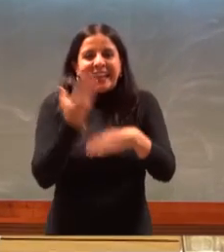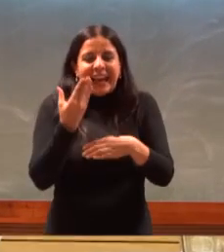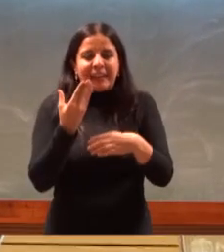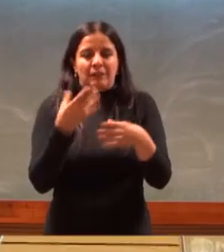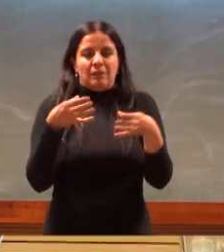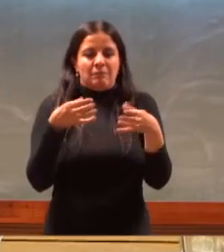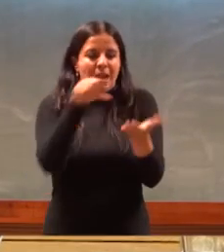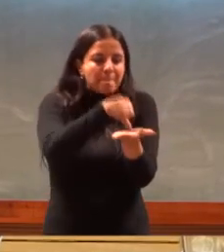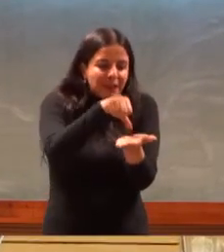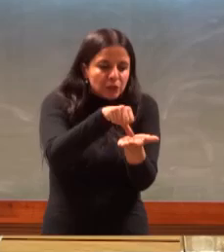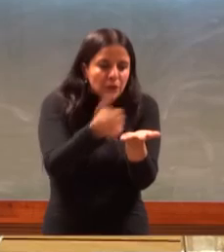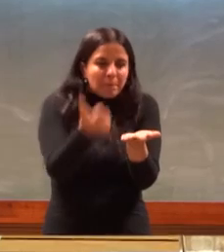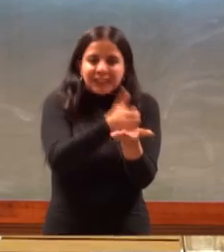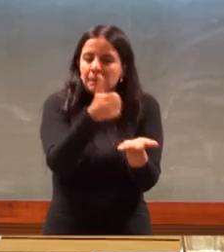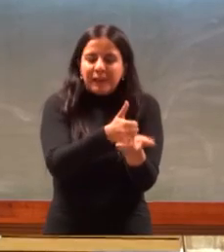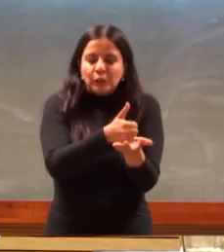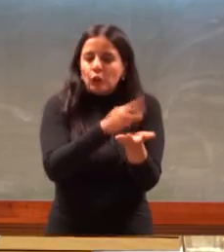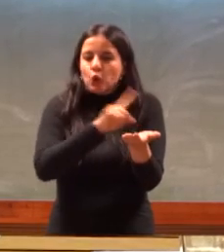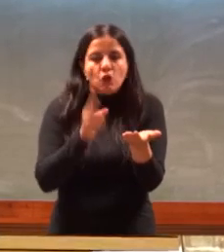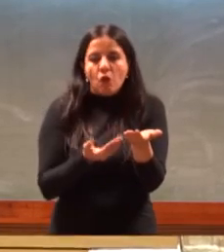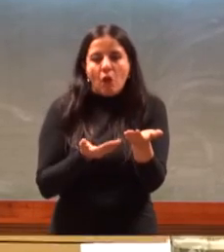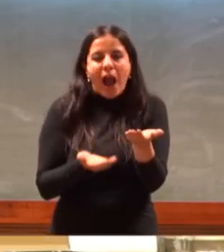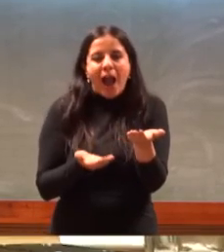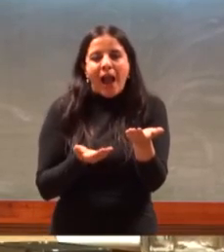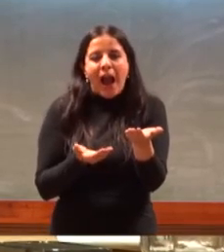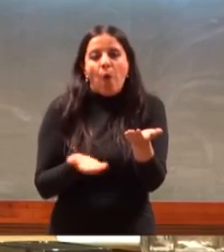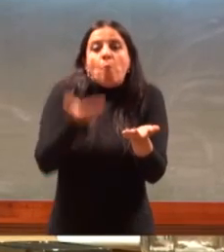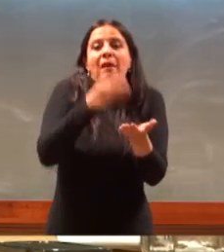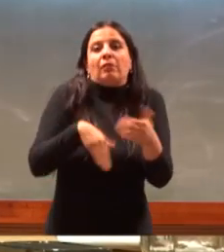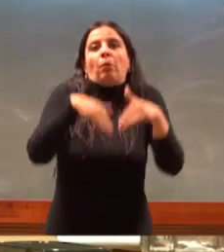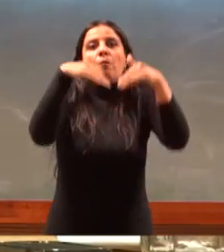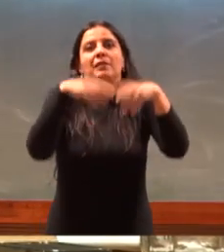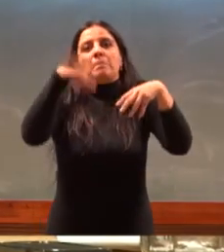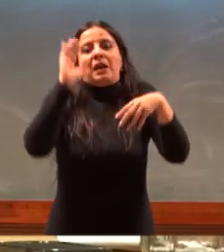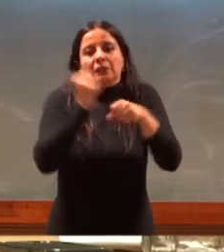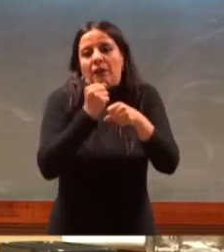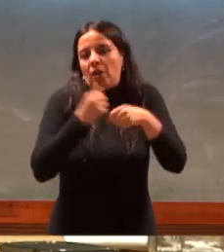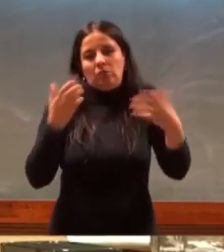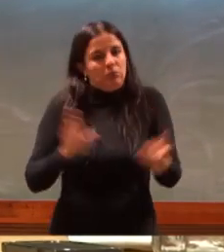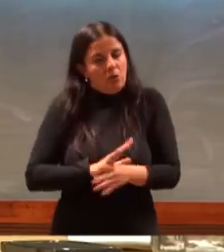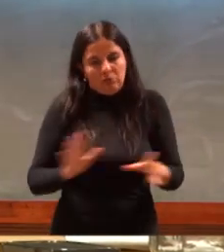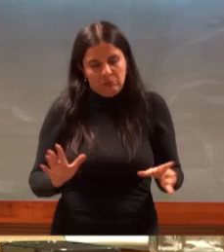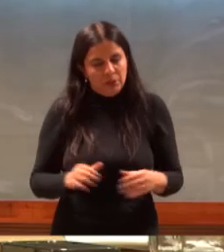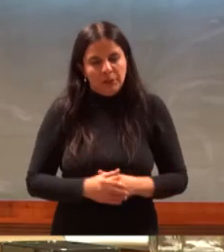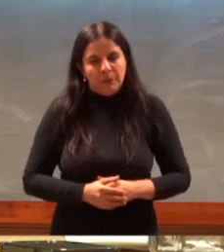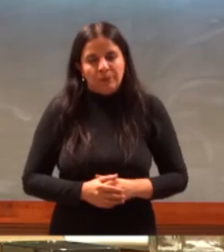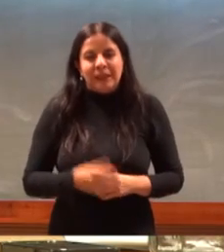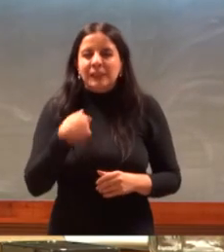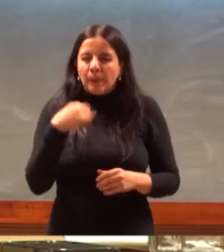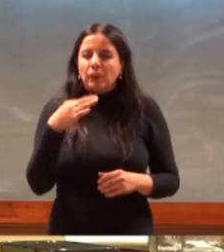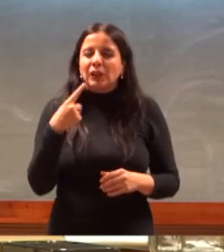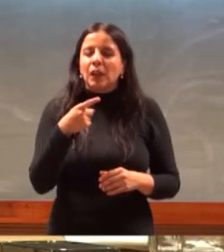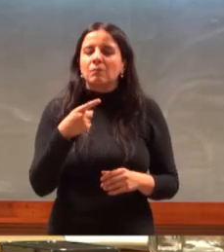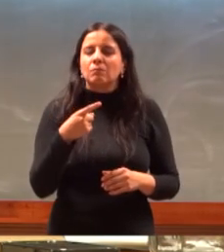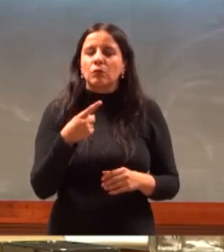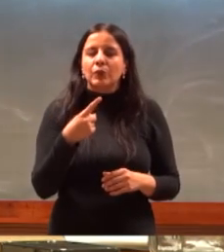incrementar el trabajo pero sí es cierto que tenemos que tener eh muy en cuenta eh las características